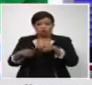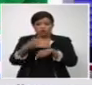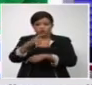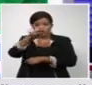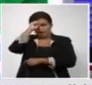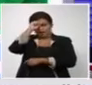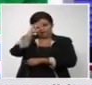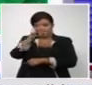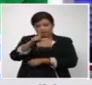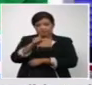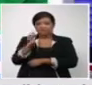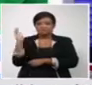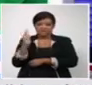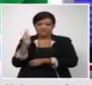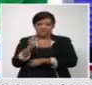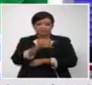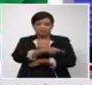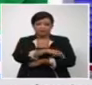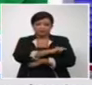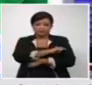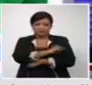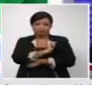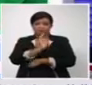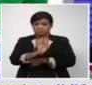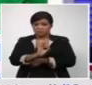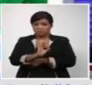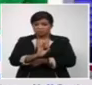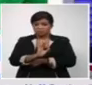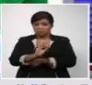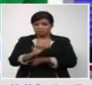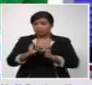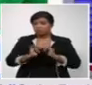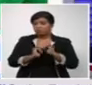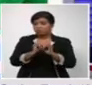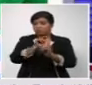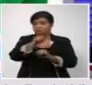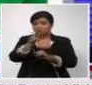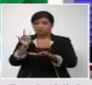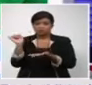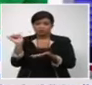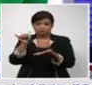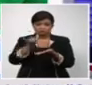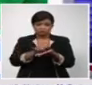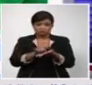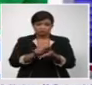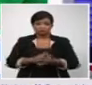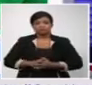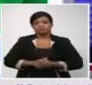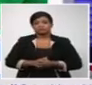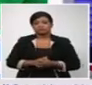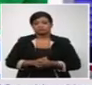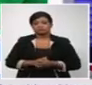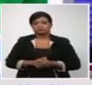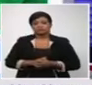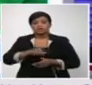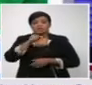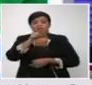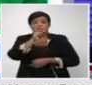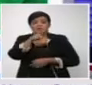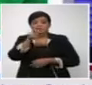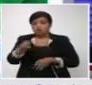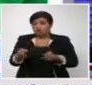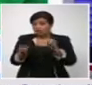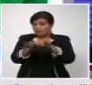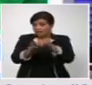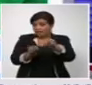España. Este es el comportamiento de los casos importados. Autóctonos, como yo dije, elevada